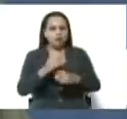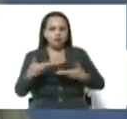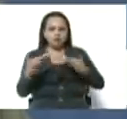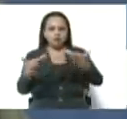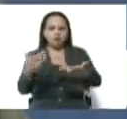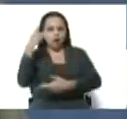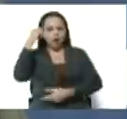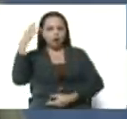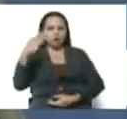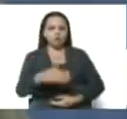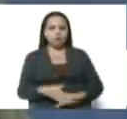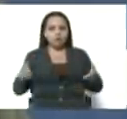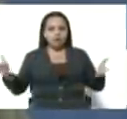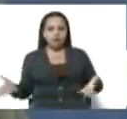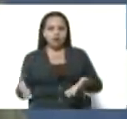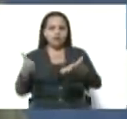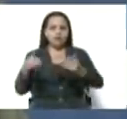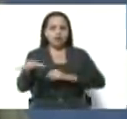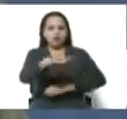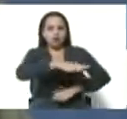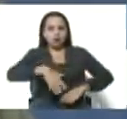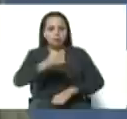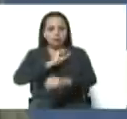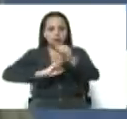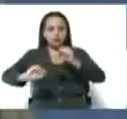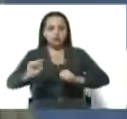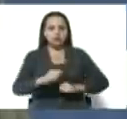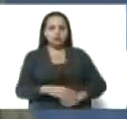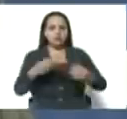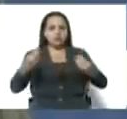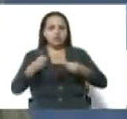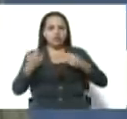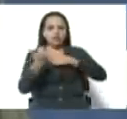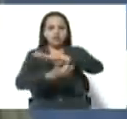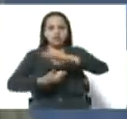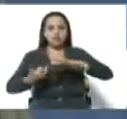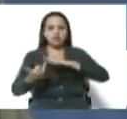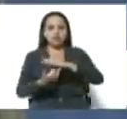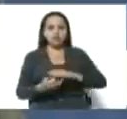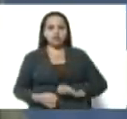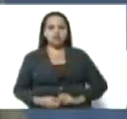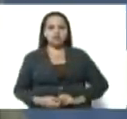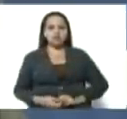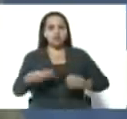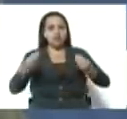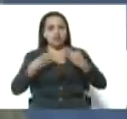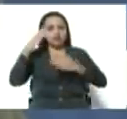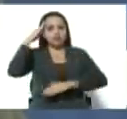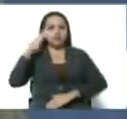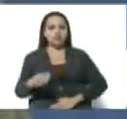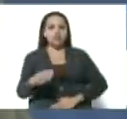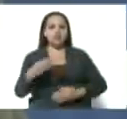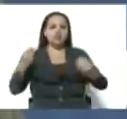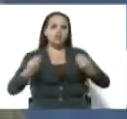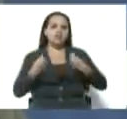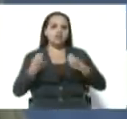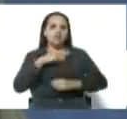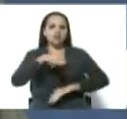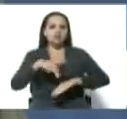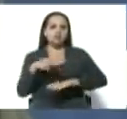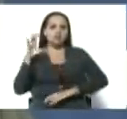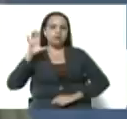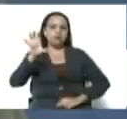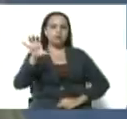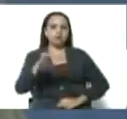para que vayan a los campos de batalla de la vida institucional de la vida militar de la vida de nuestro país